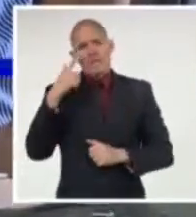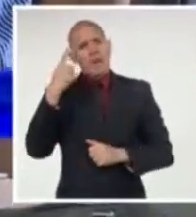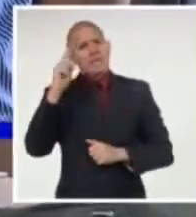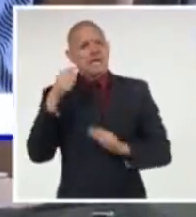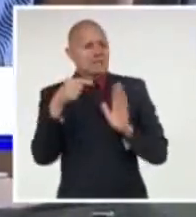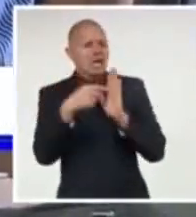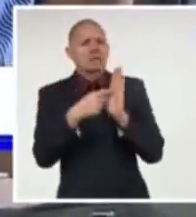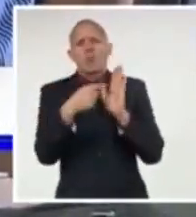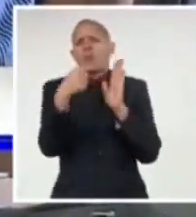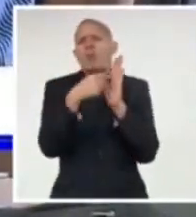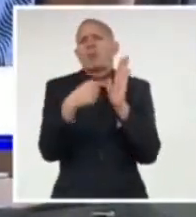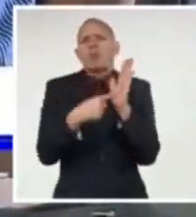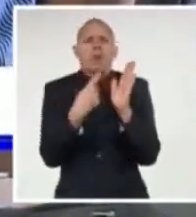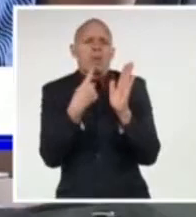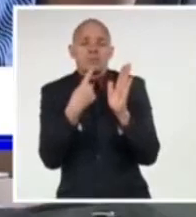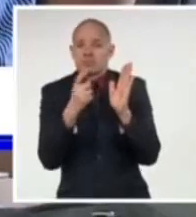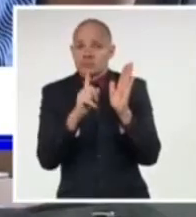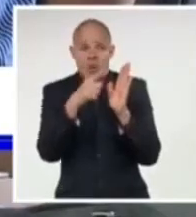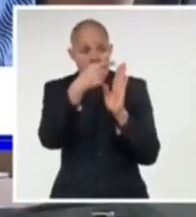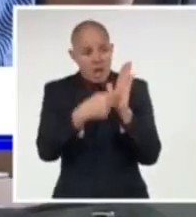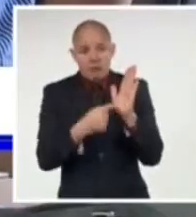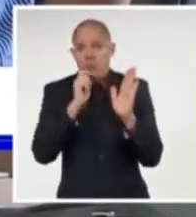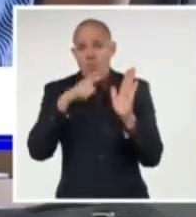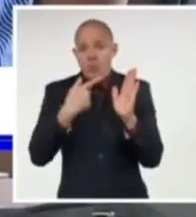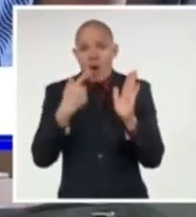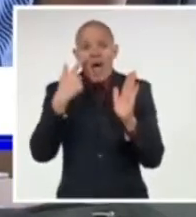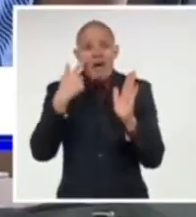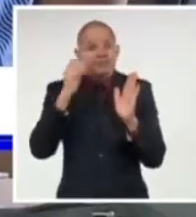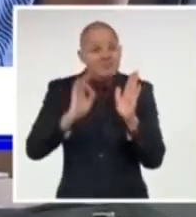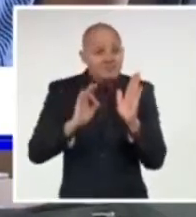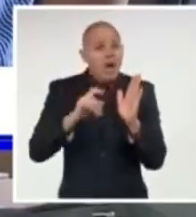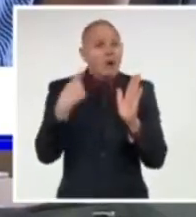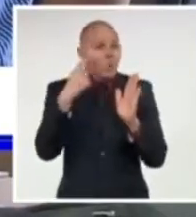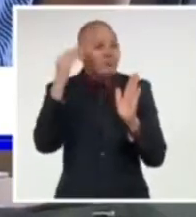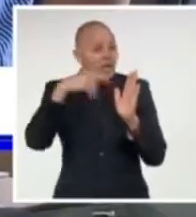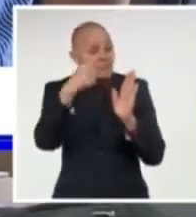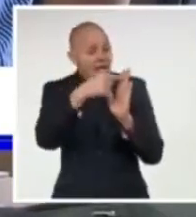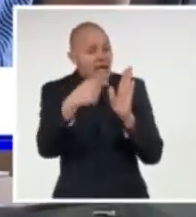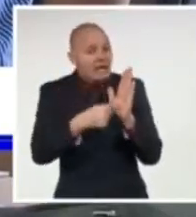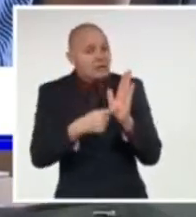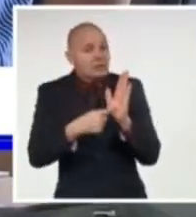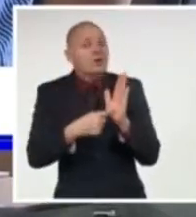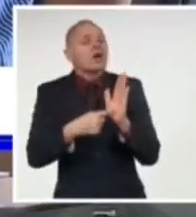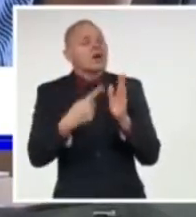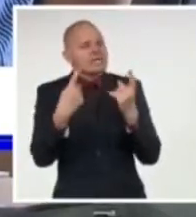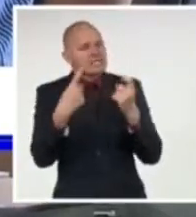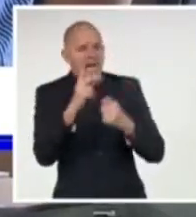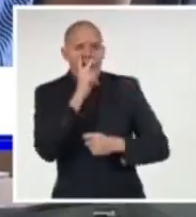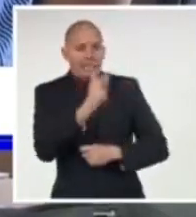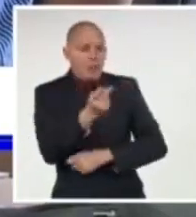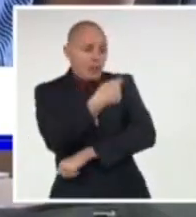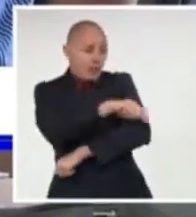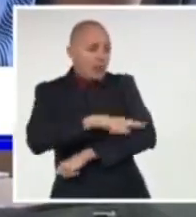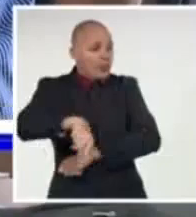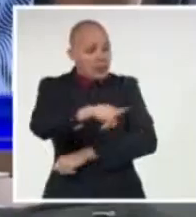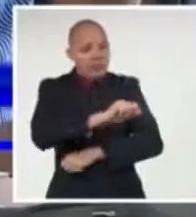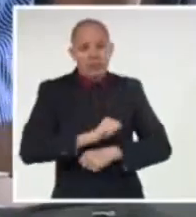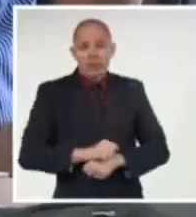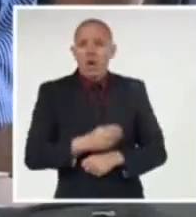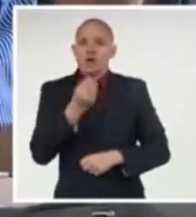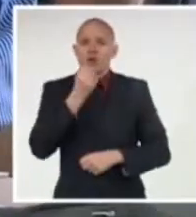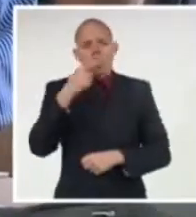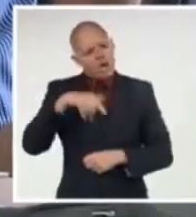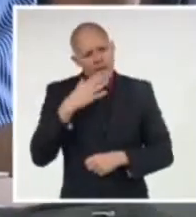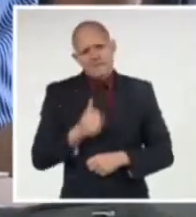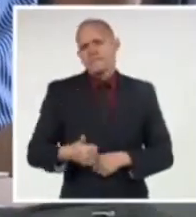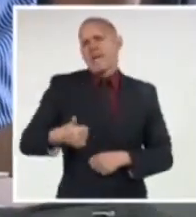indicadores, sino el resultado de nuestra gestión de trabajo de cara al pueblo y a la economía. No nos podemos sentir satisfechos con los